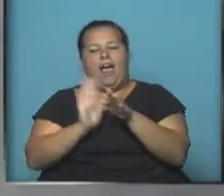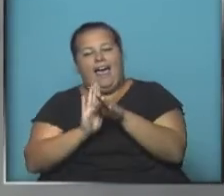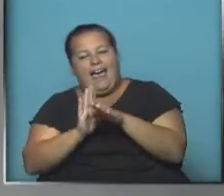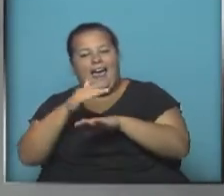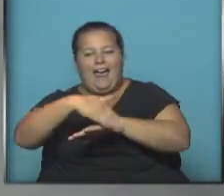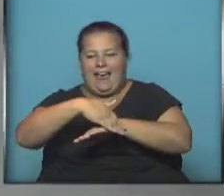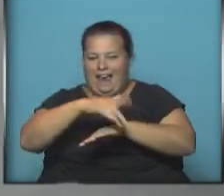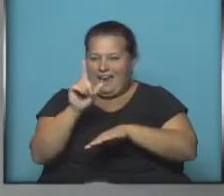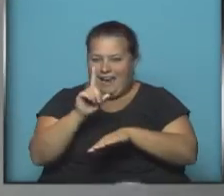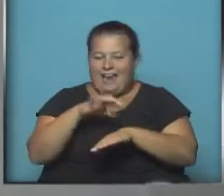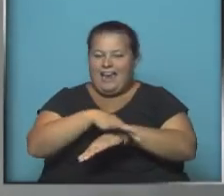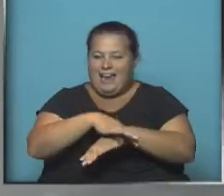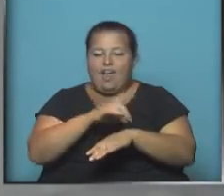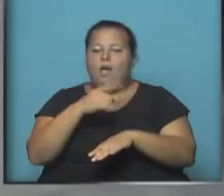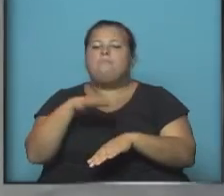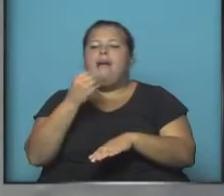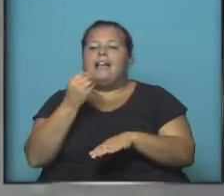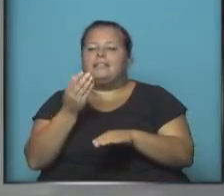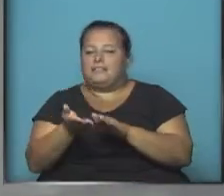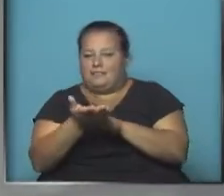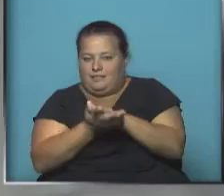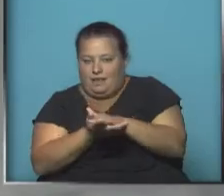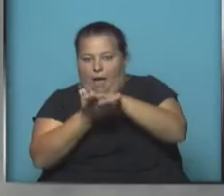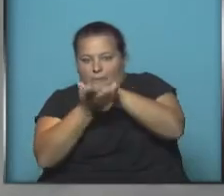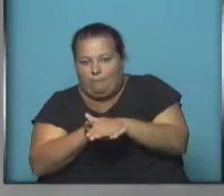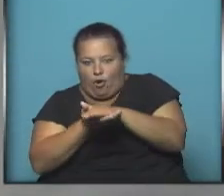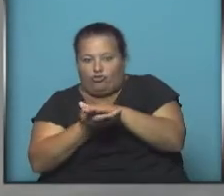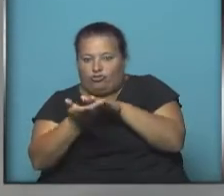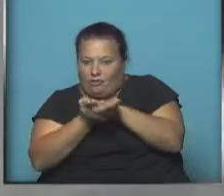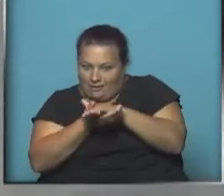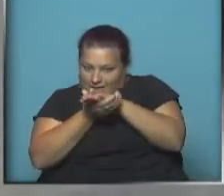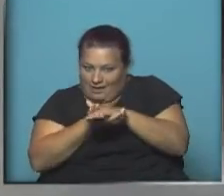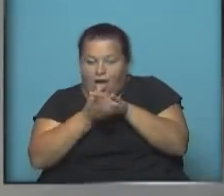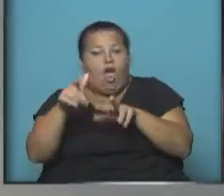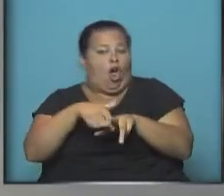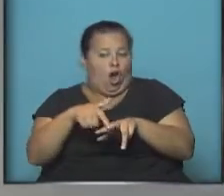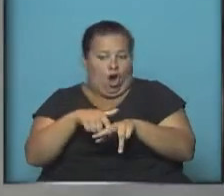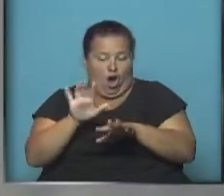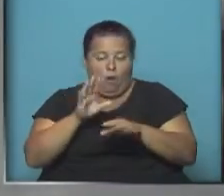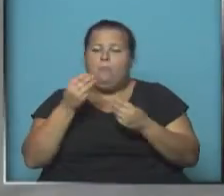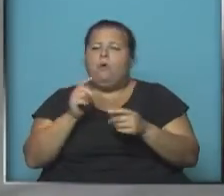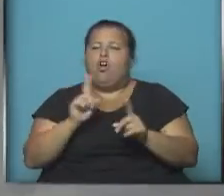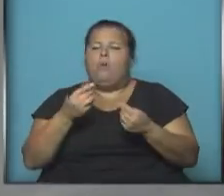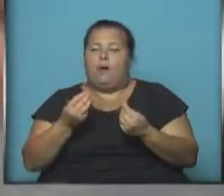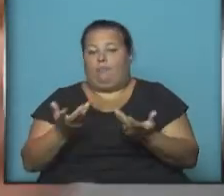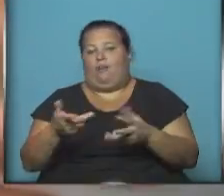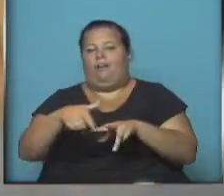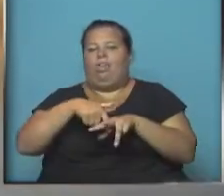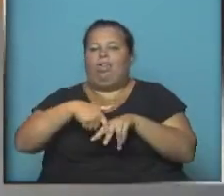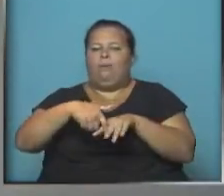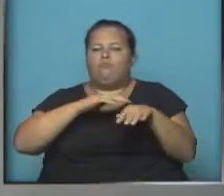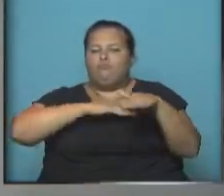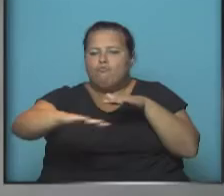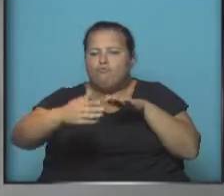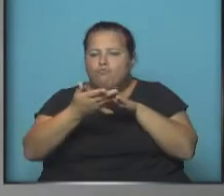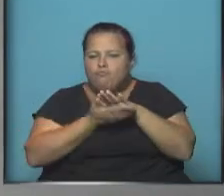del tobillo del pie es el apoyo en la planta, ¿no? Pero entonces la hojota, ¿por qué no sirve? Sí, pues es muy plana,